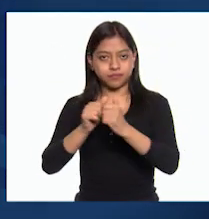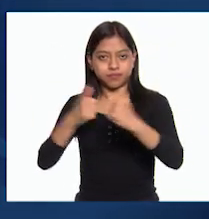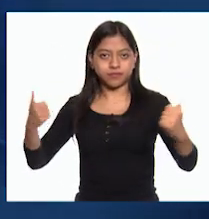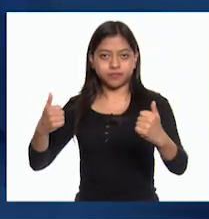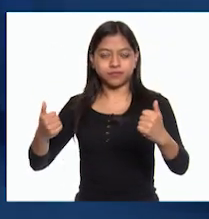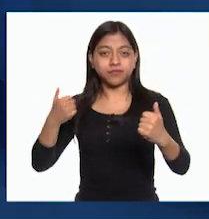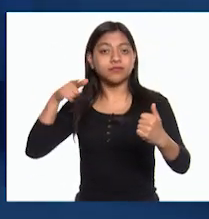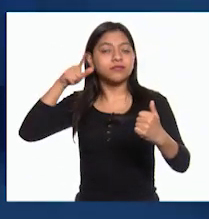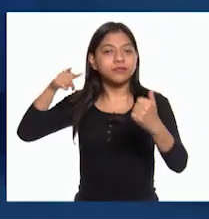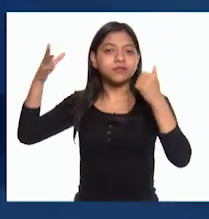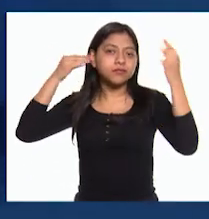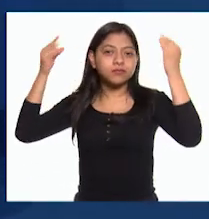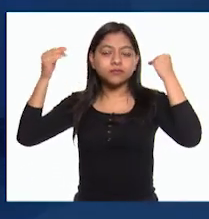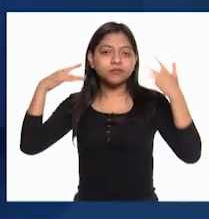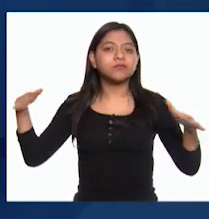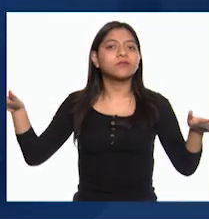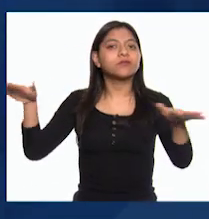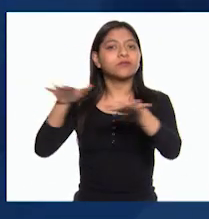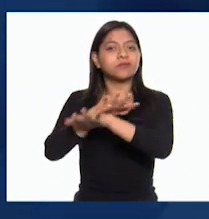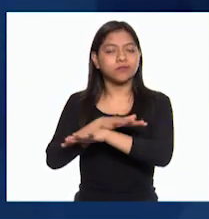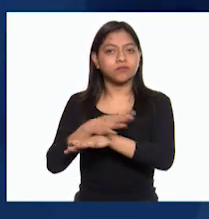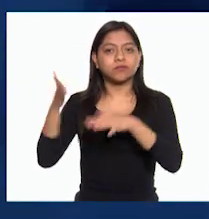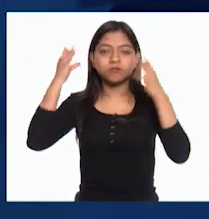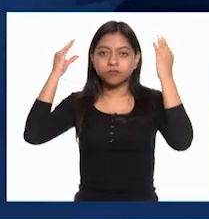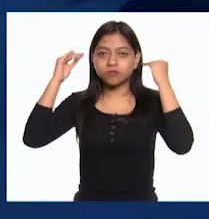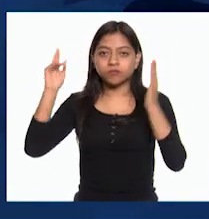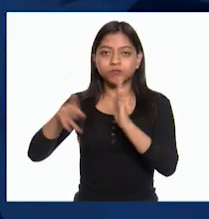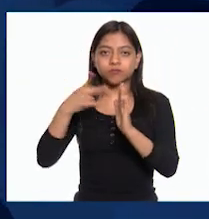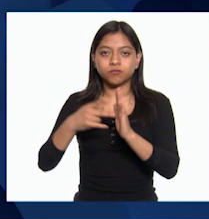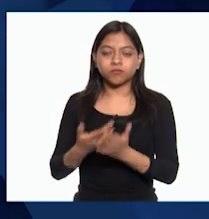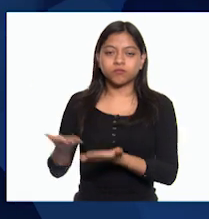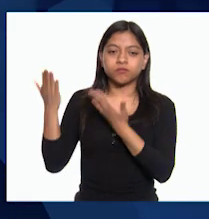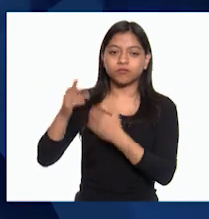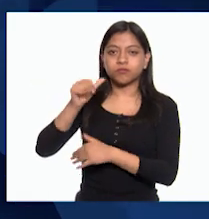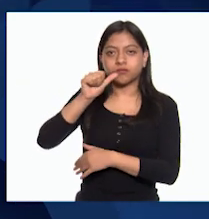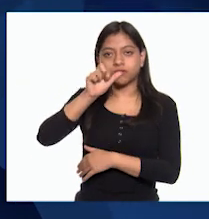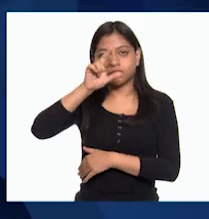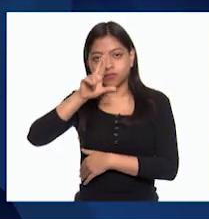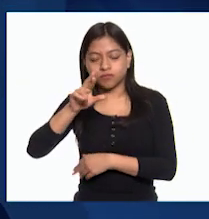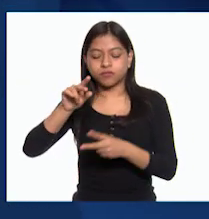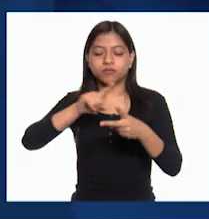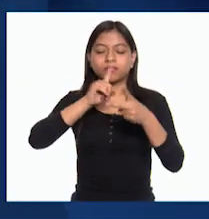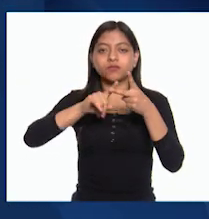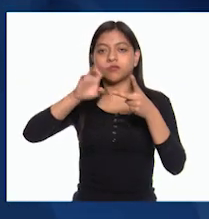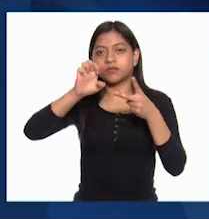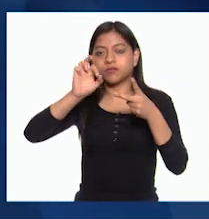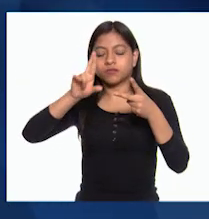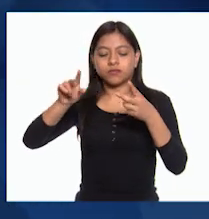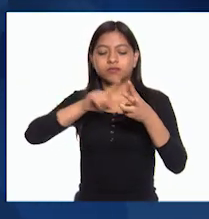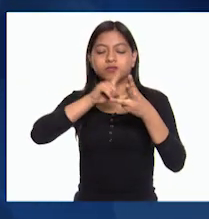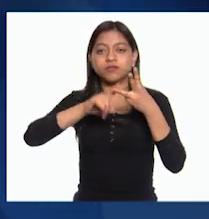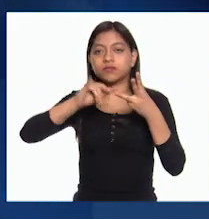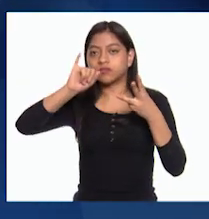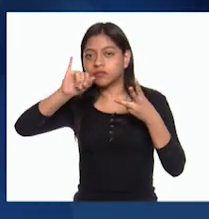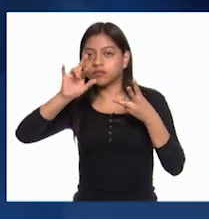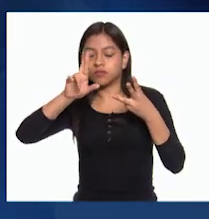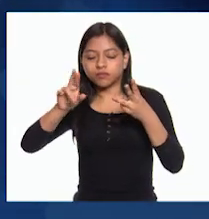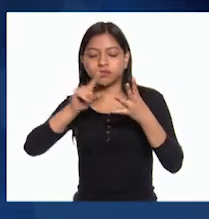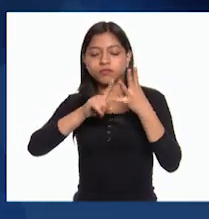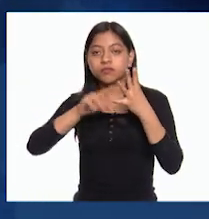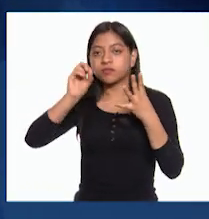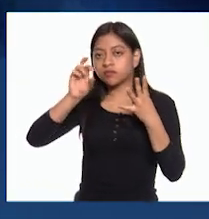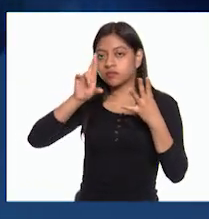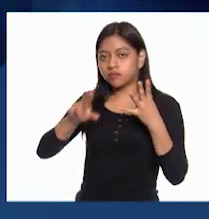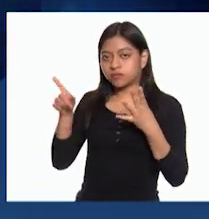cambia el ritmo, pues los sonidos que se repiten son ar, ir, or, subrayados